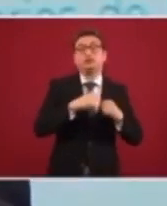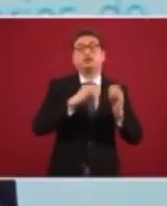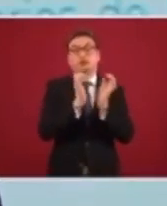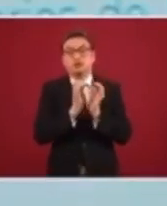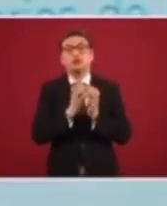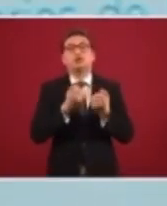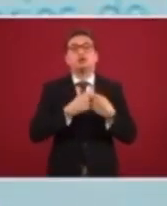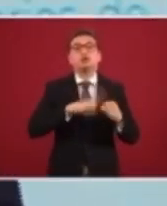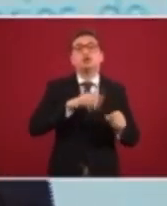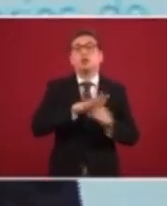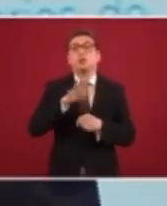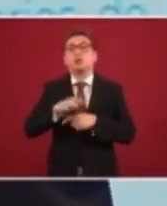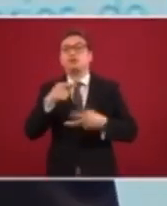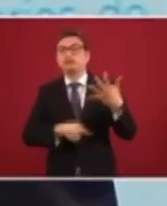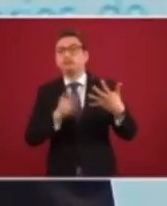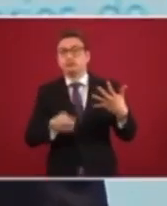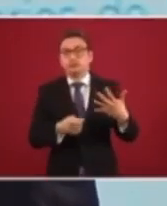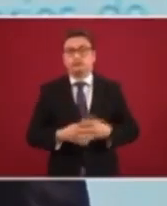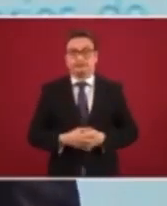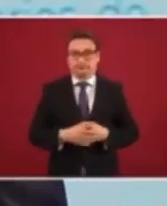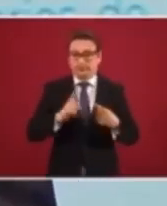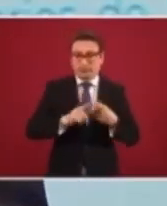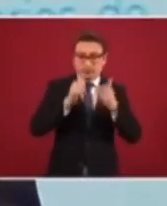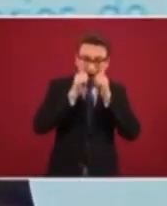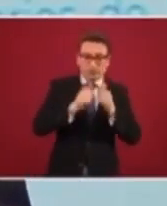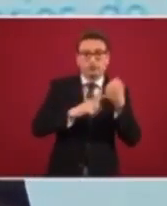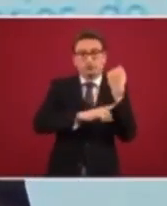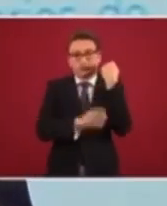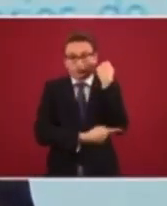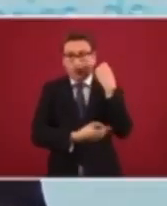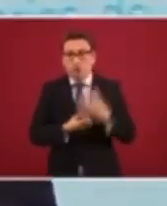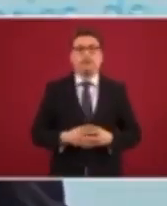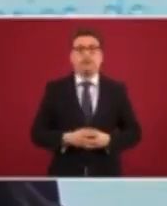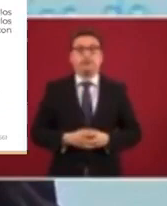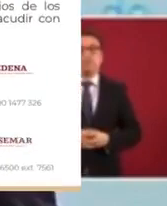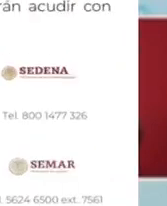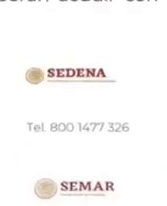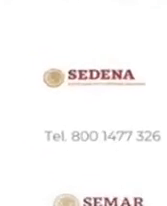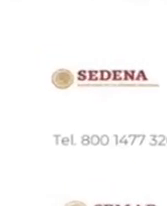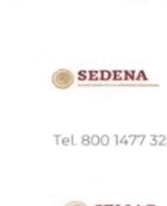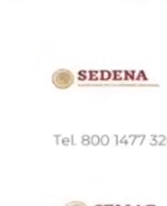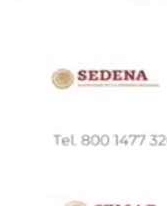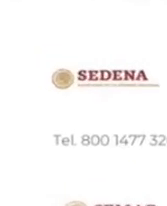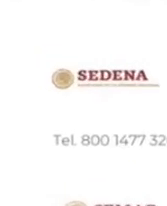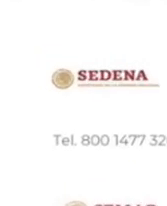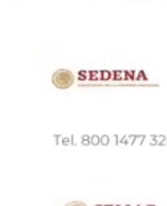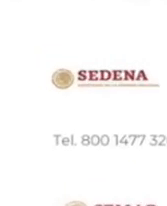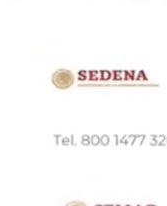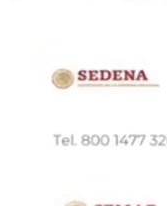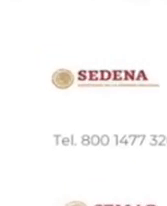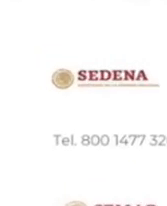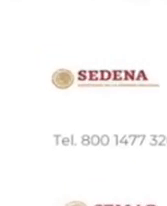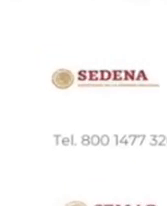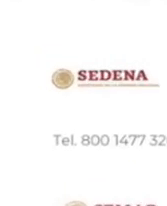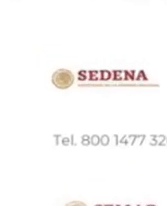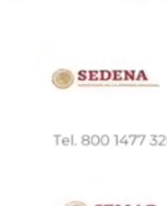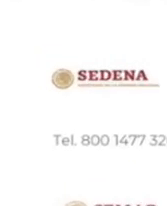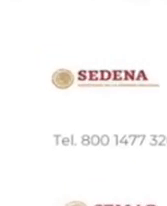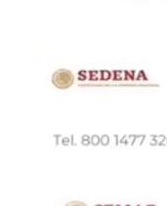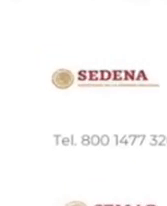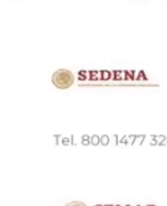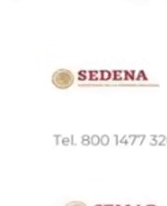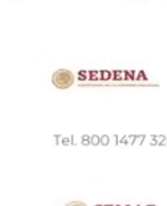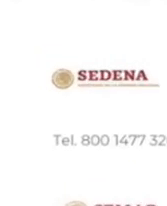-social tales como atención de parto, embarazo y puerperio, cesáreas, enfermedades del apéndice,